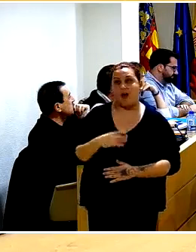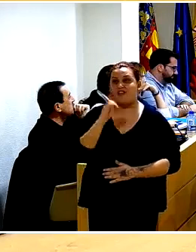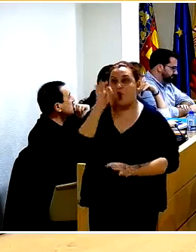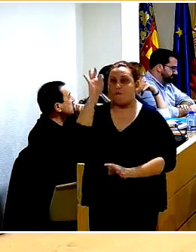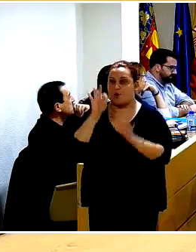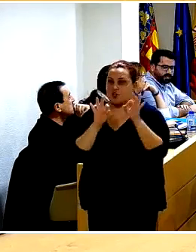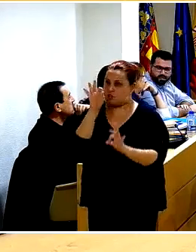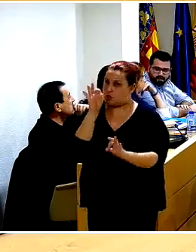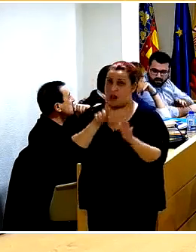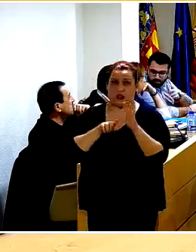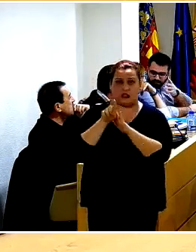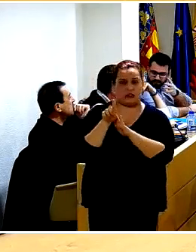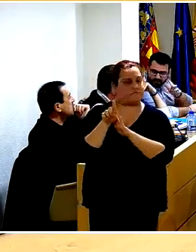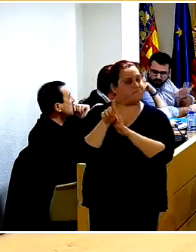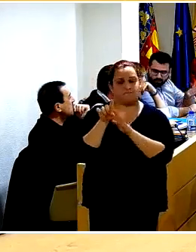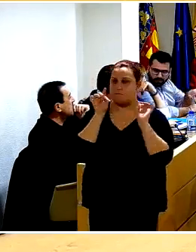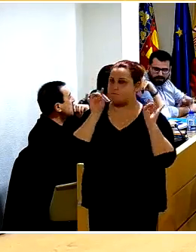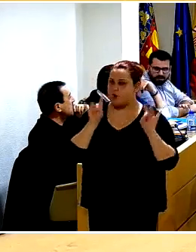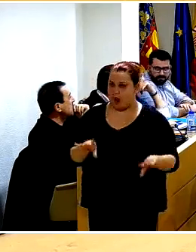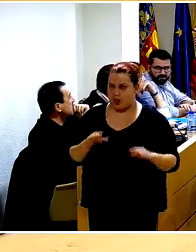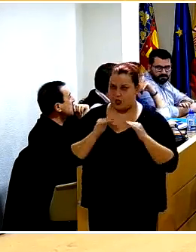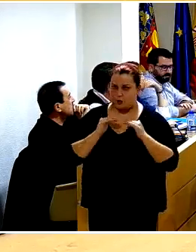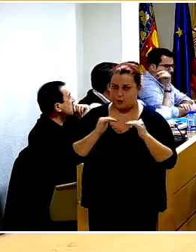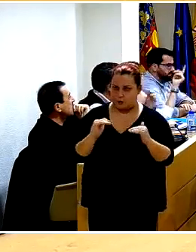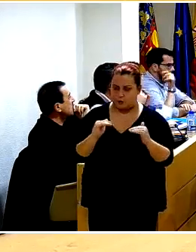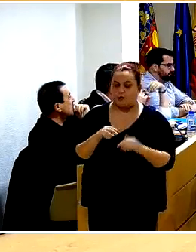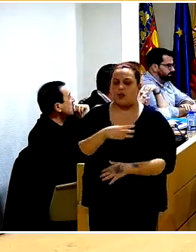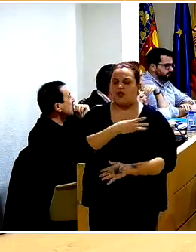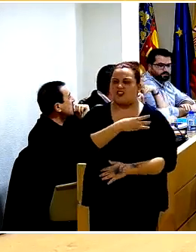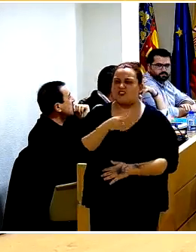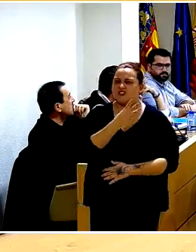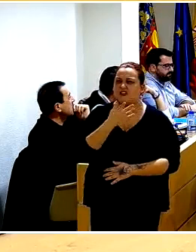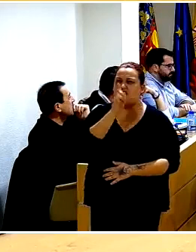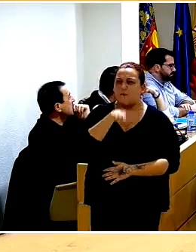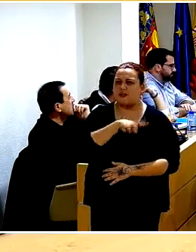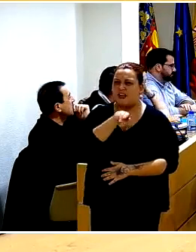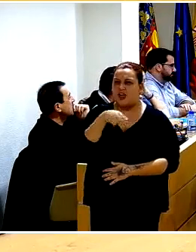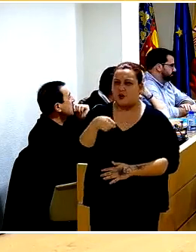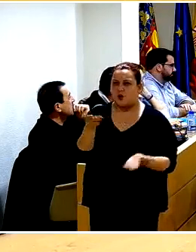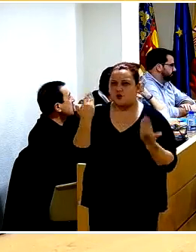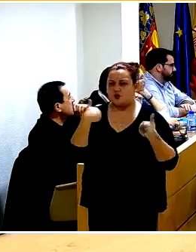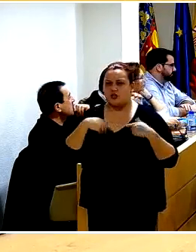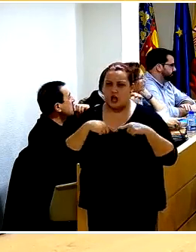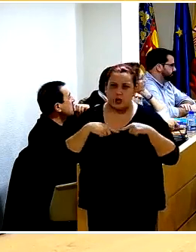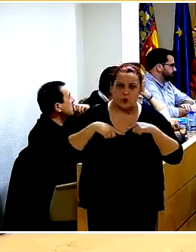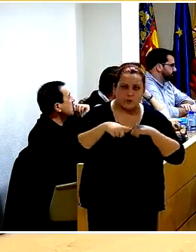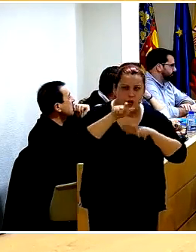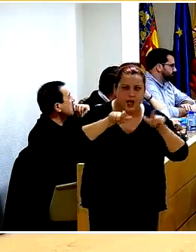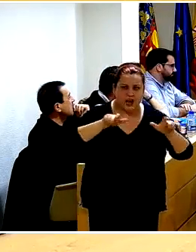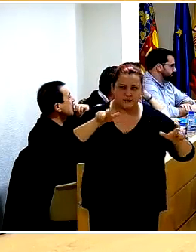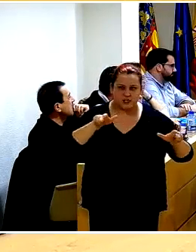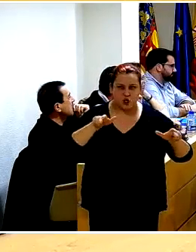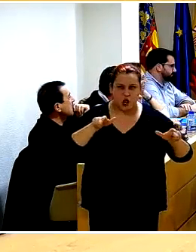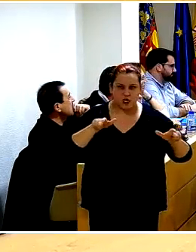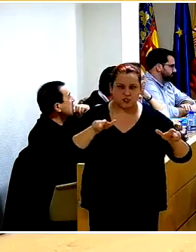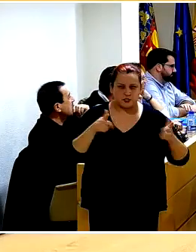mantiene exactamente igual. Pero esos 335.000 euros han llegado directamente a la ciudadanía como ayudas sociales.